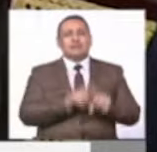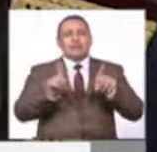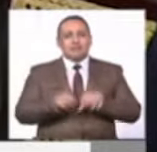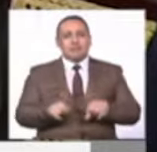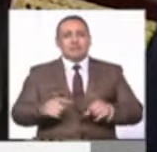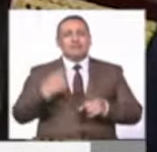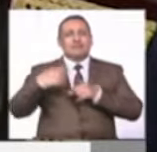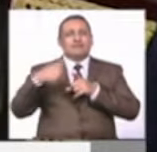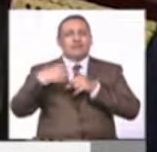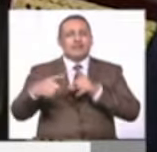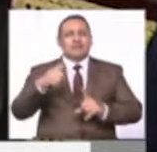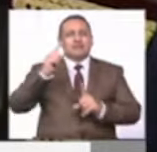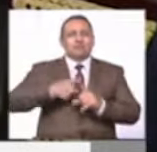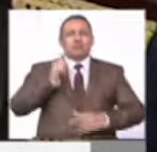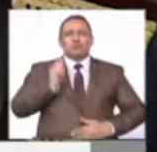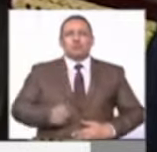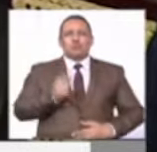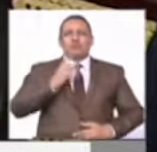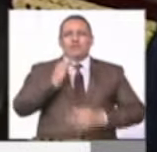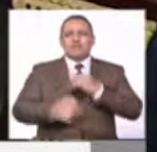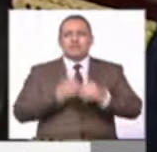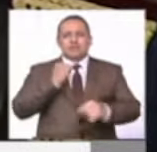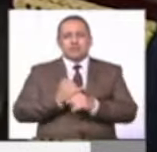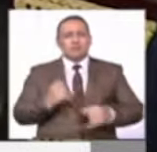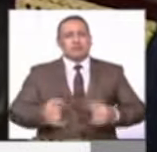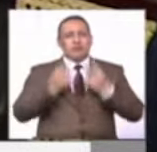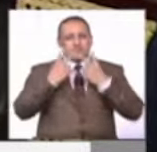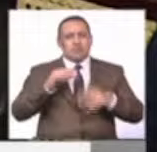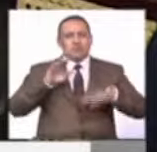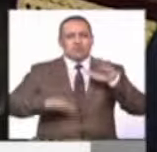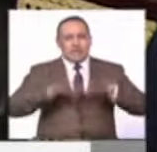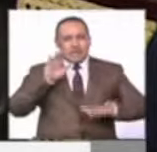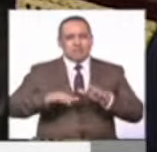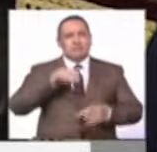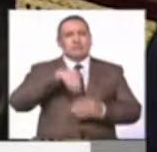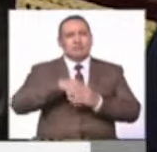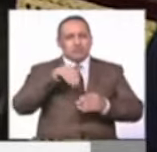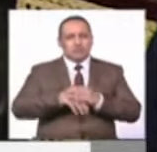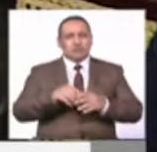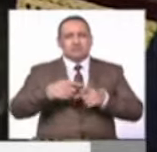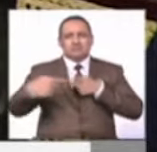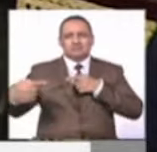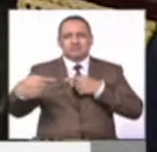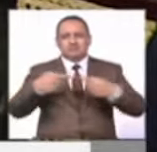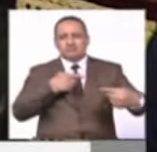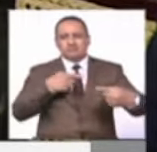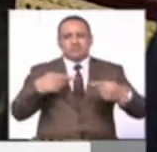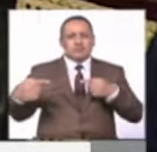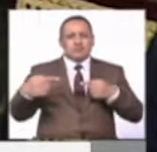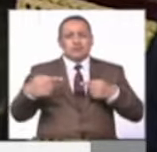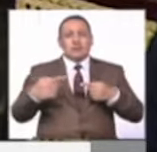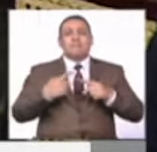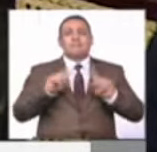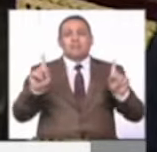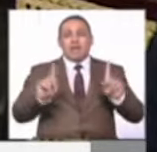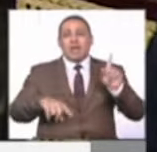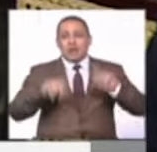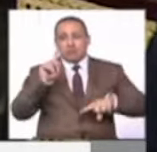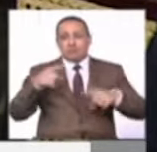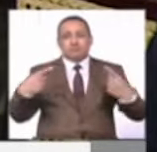tribunales internacionales advertimos muchas veces votaciones divididas e incluso